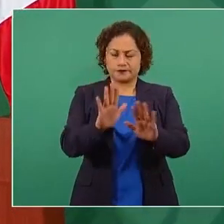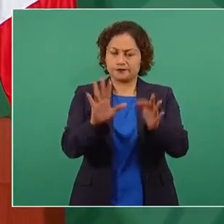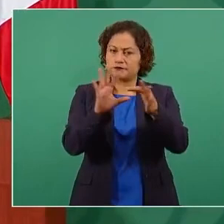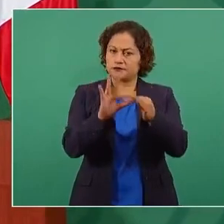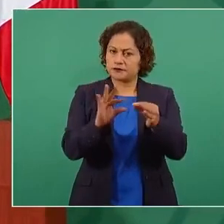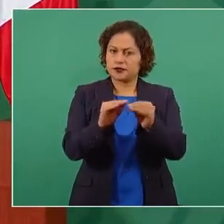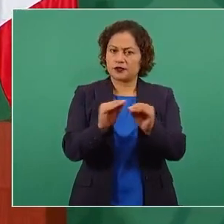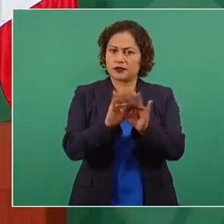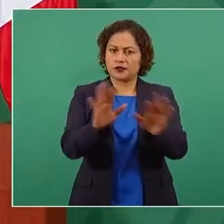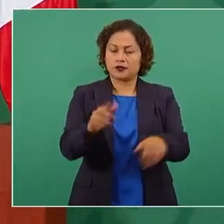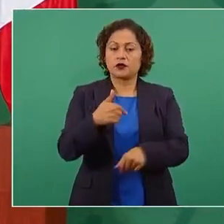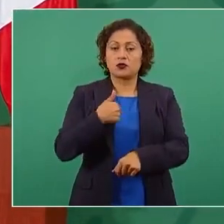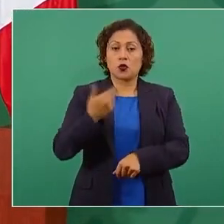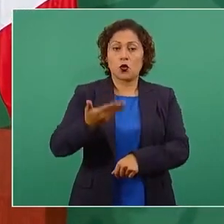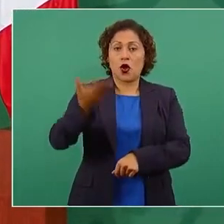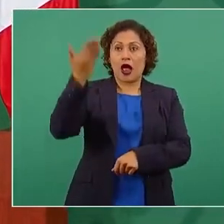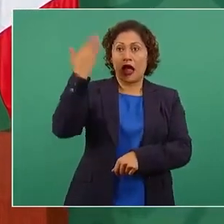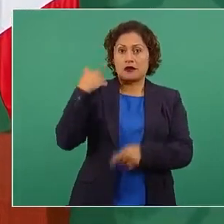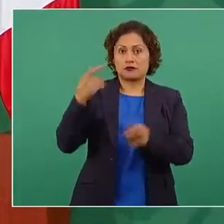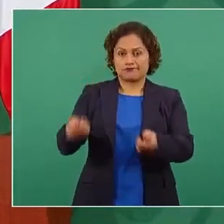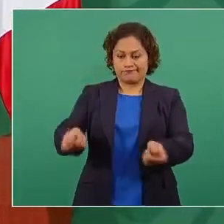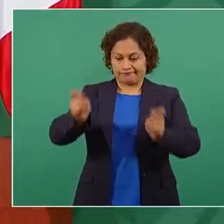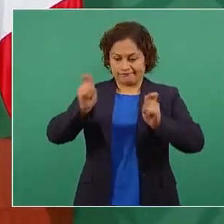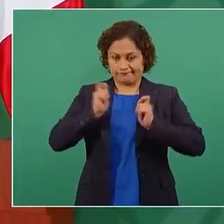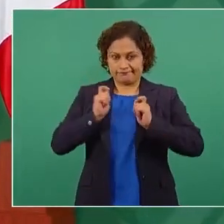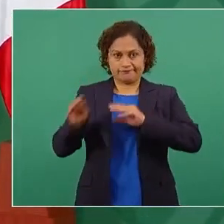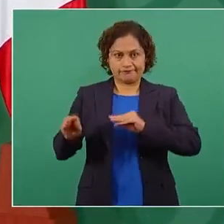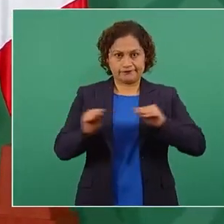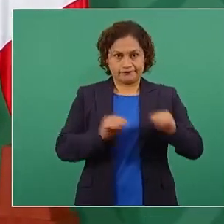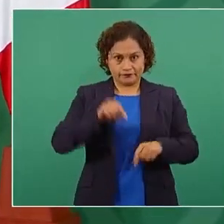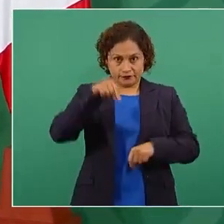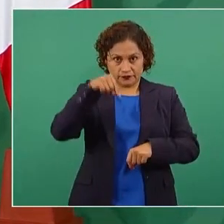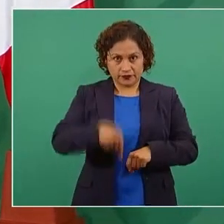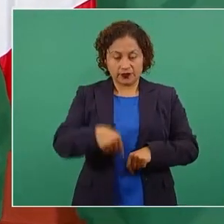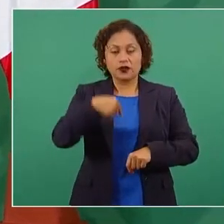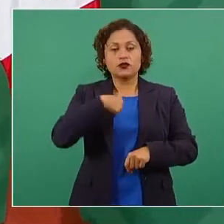sostuve que en el caso de los expresidentes,